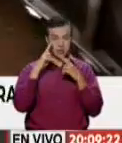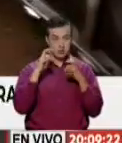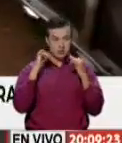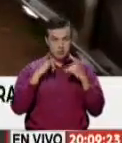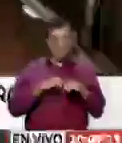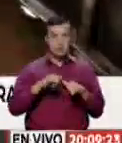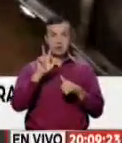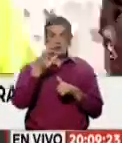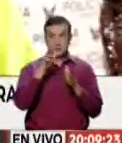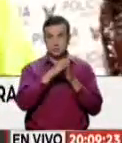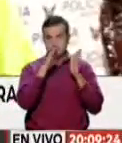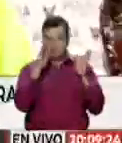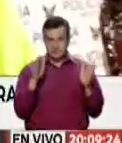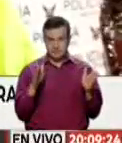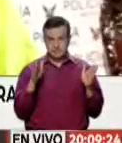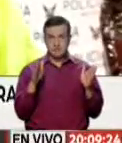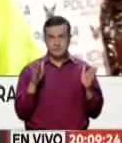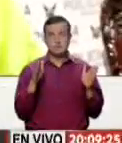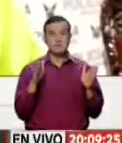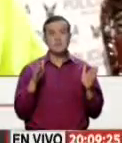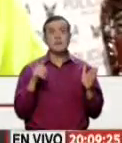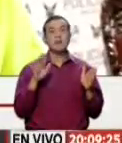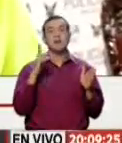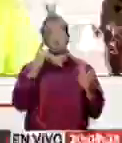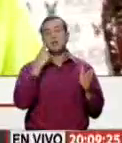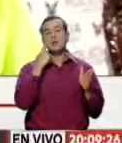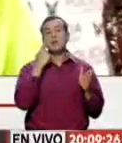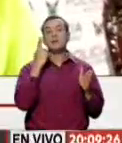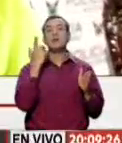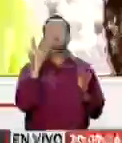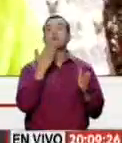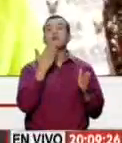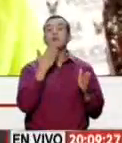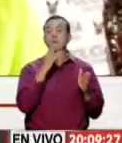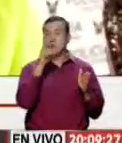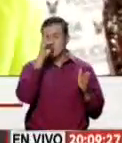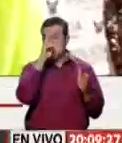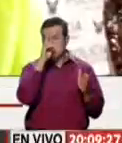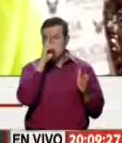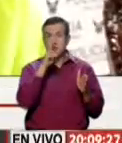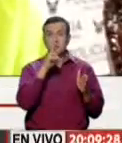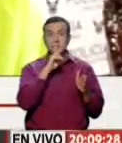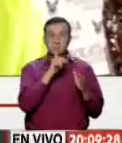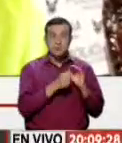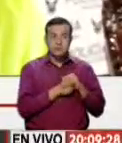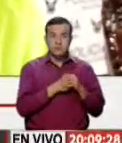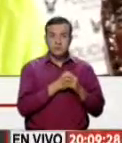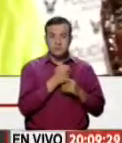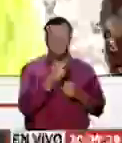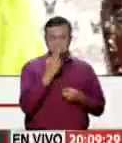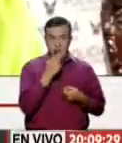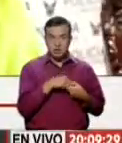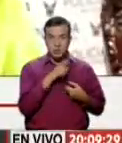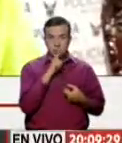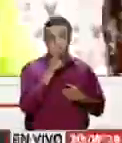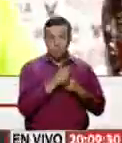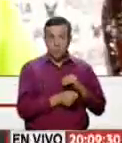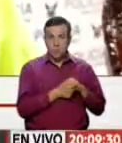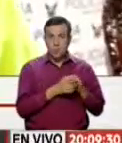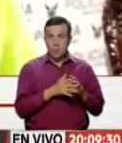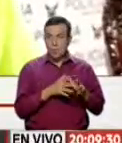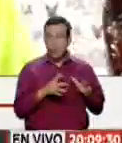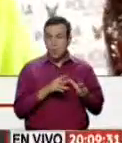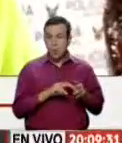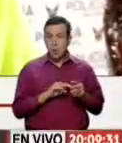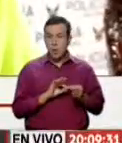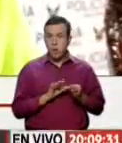investigaciones por 3 meses. Una modalidad incluso de adulteración o modificación de los tanques de almacenamiento de combustible, es decir,